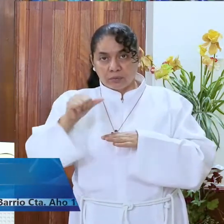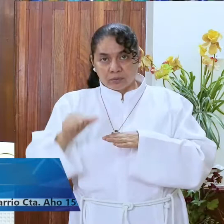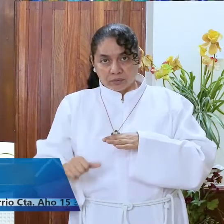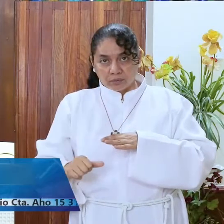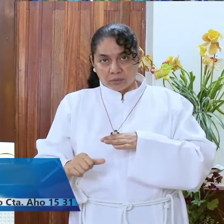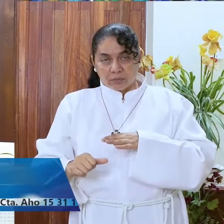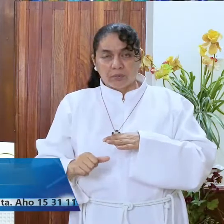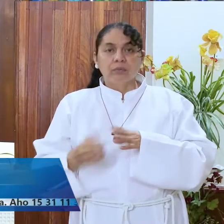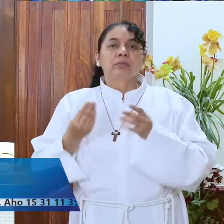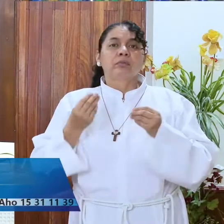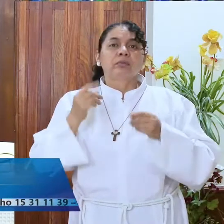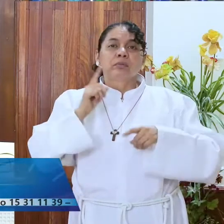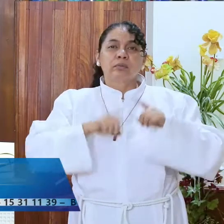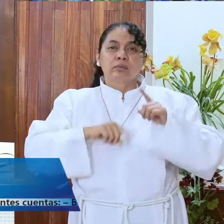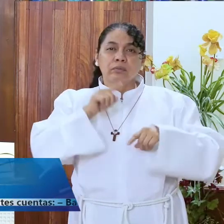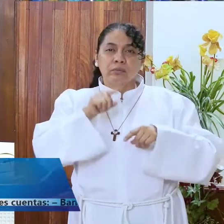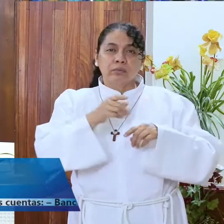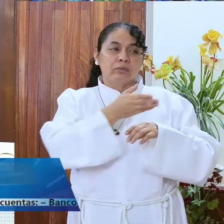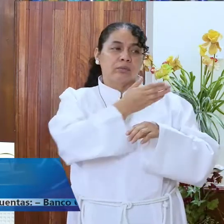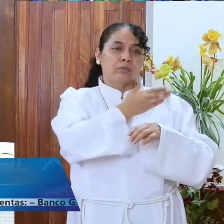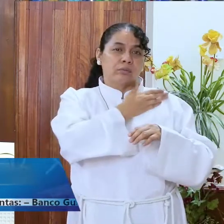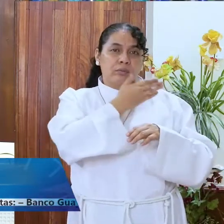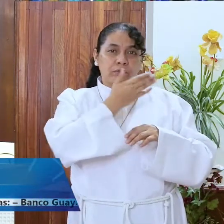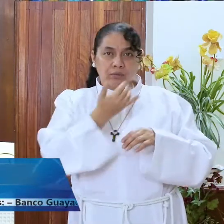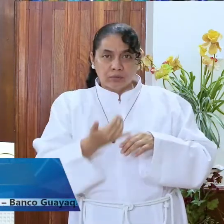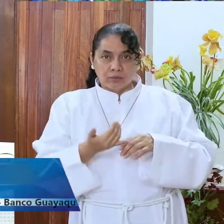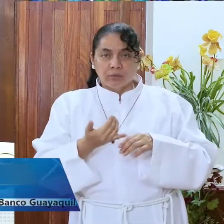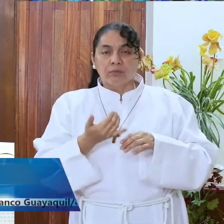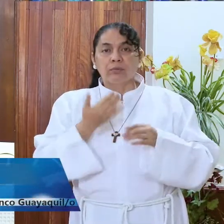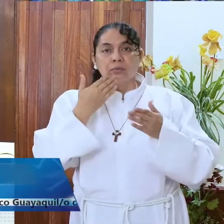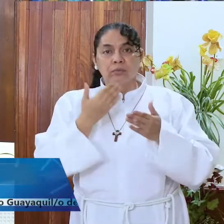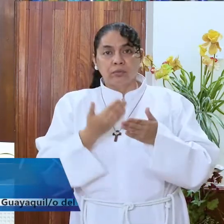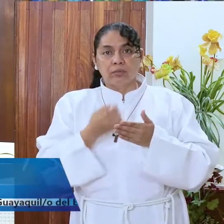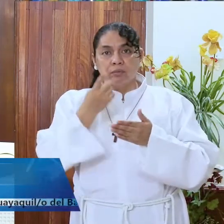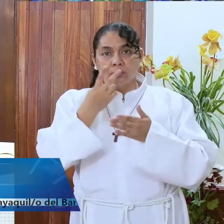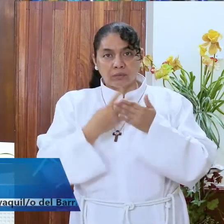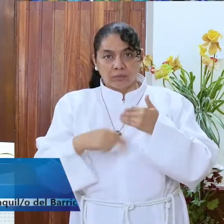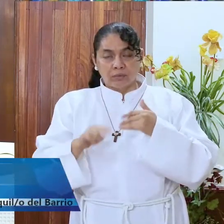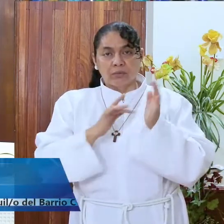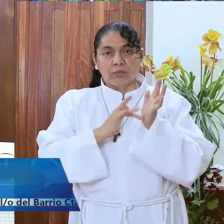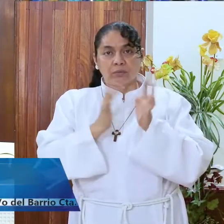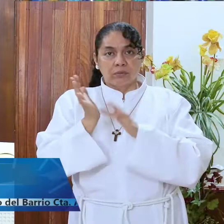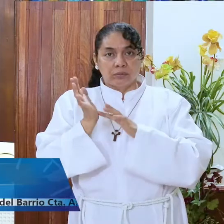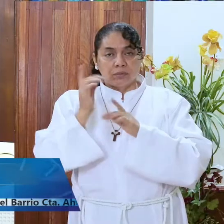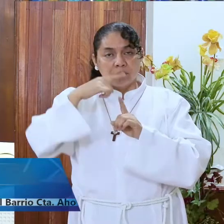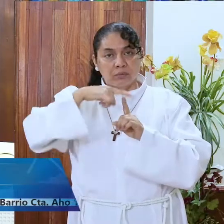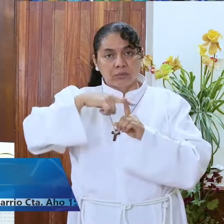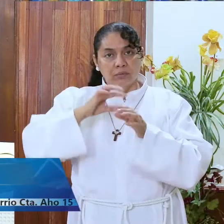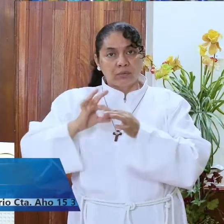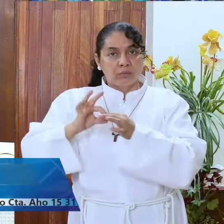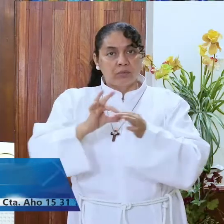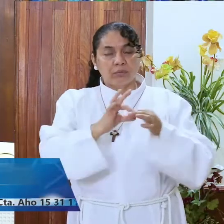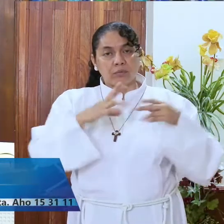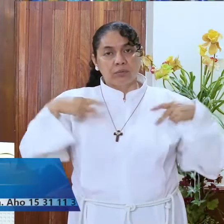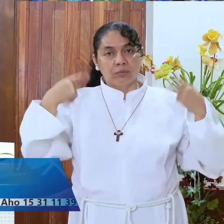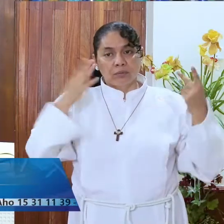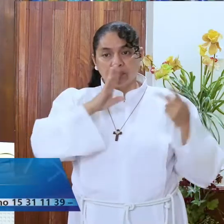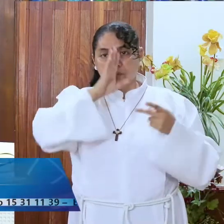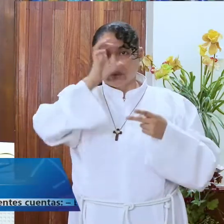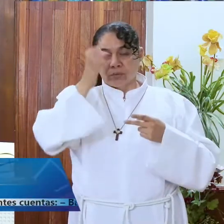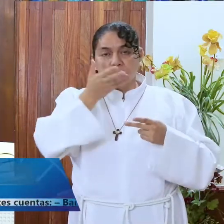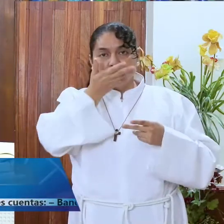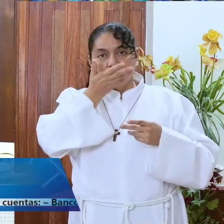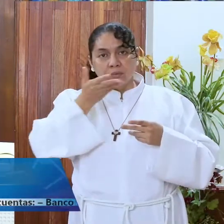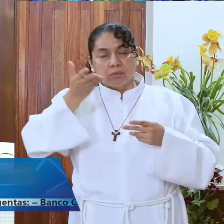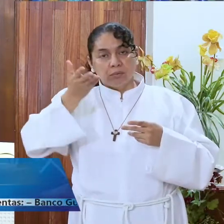vivieron en tu amistad a través de los tiempos merezcamos por tu hijo jesucristo compartir la vida eterna y